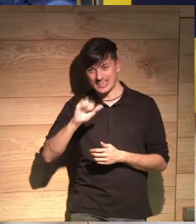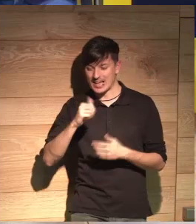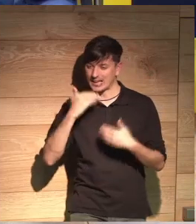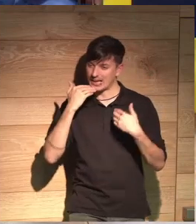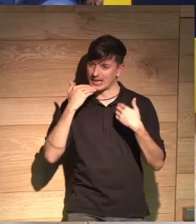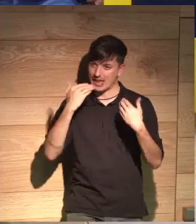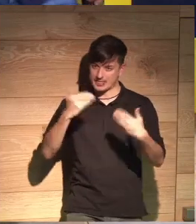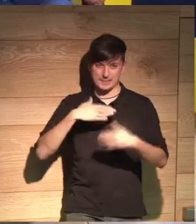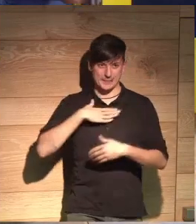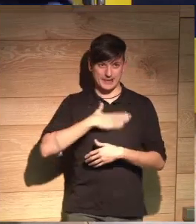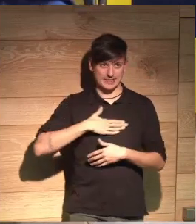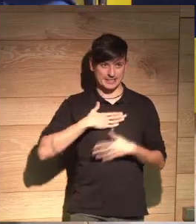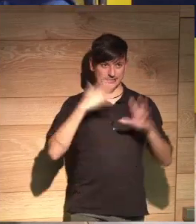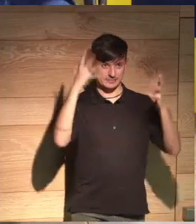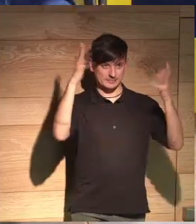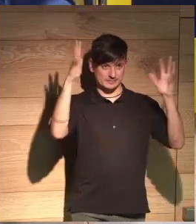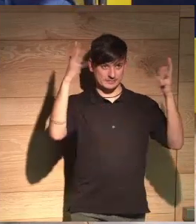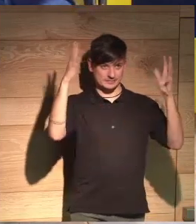muchas gracias